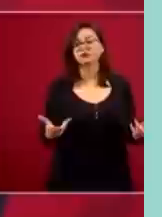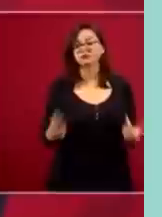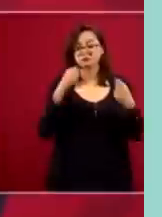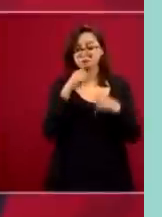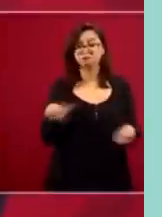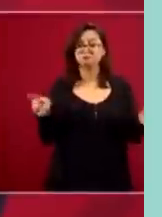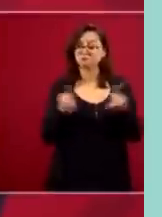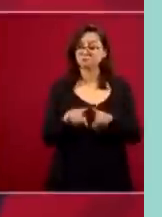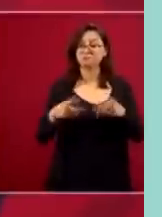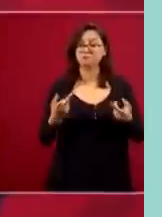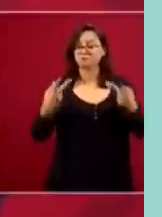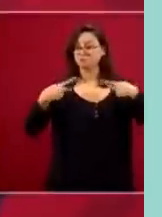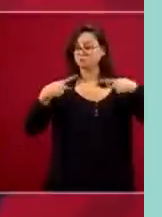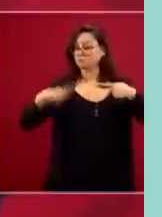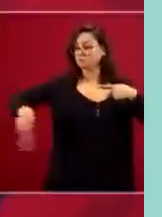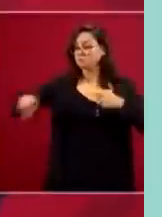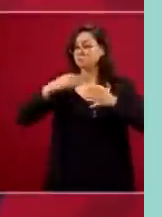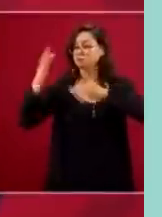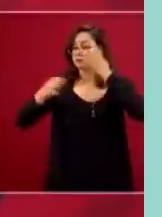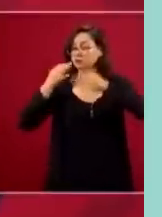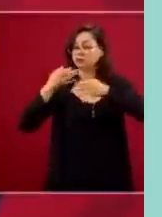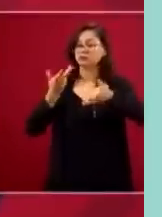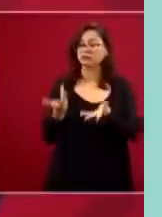trabaja, es empleo.